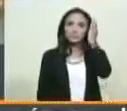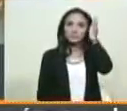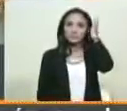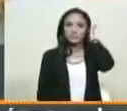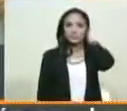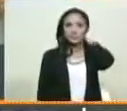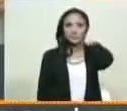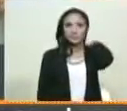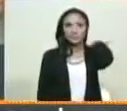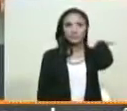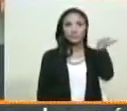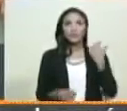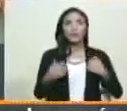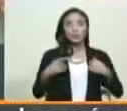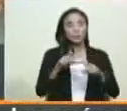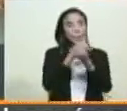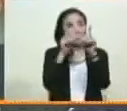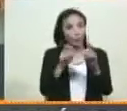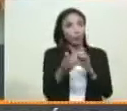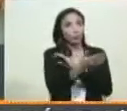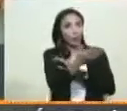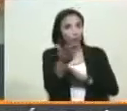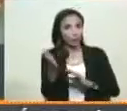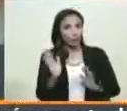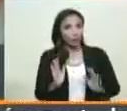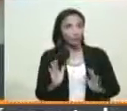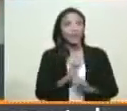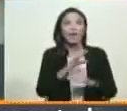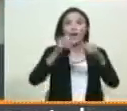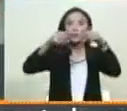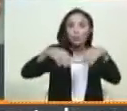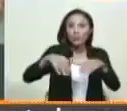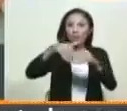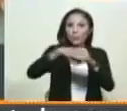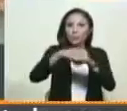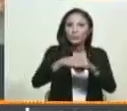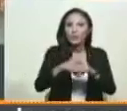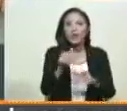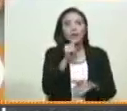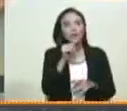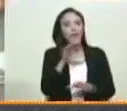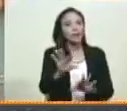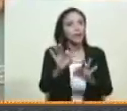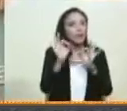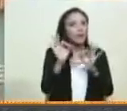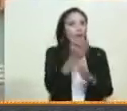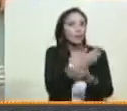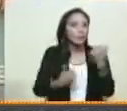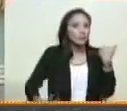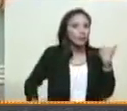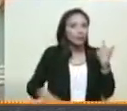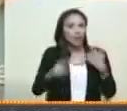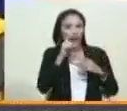Y pregunto, si se suspenden las elecciones, ¿quién va a elegir al presidente de la